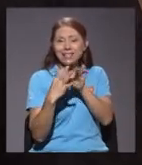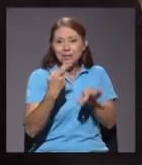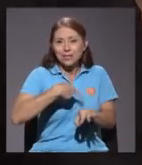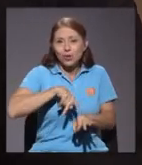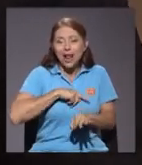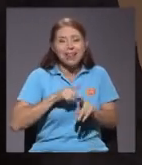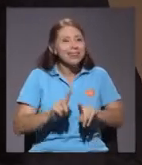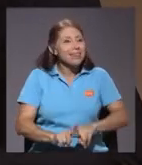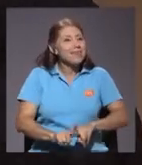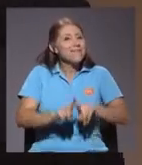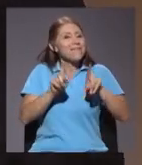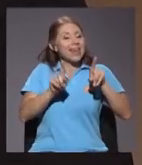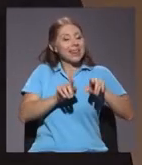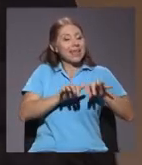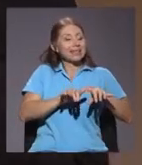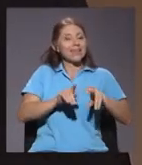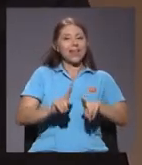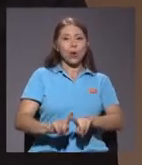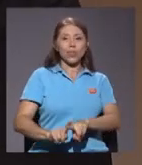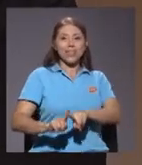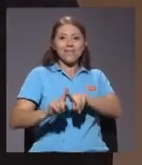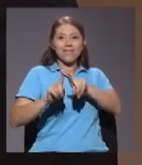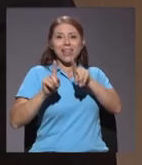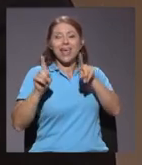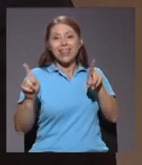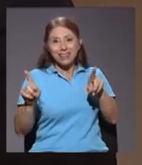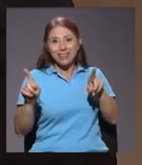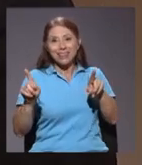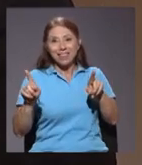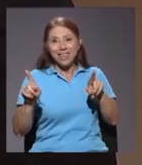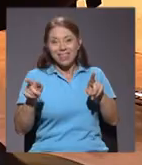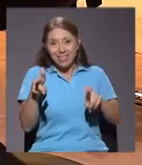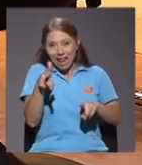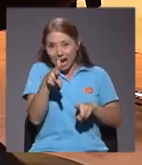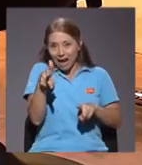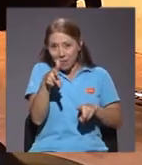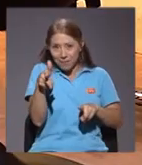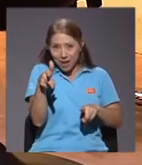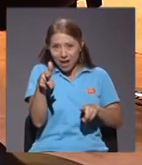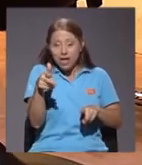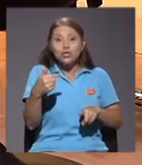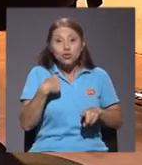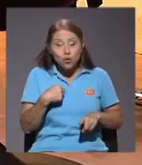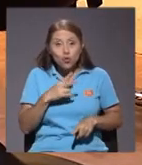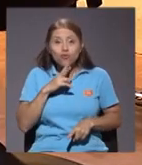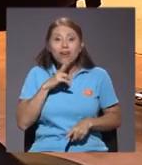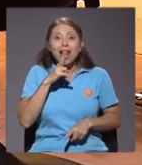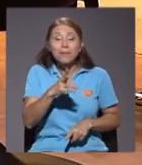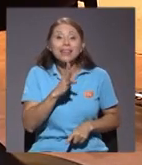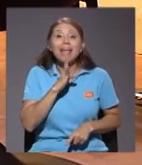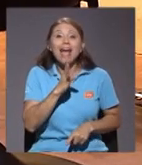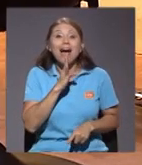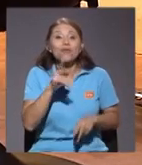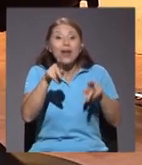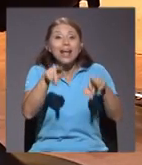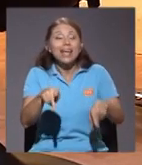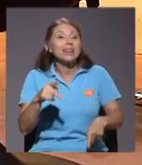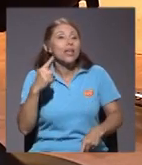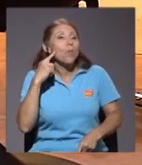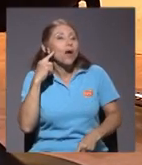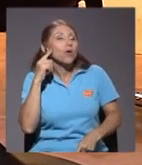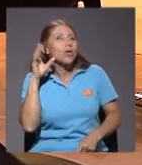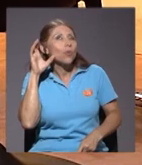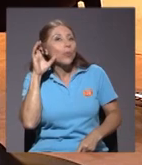diferente estar digamos detrás de la barrera imaginaria que genera una cámara yo realmente lauro le habló al oído a la gente y seguimos contando historias